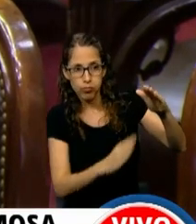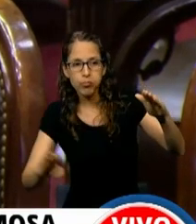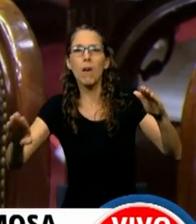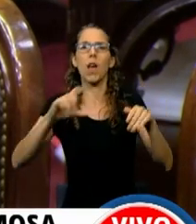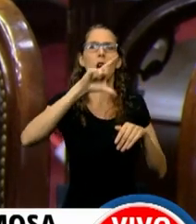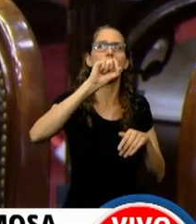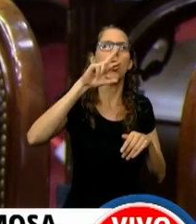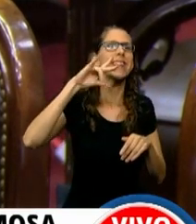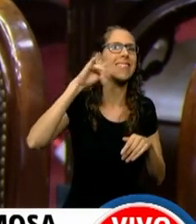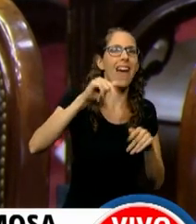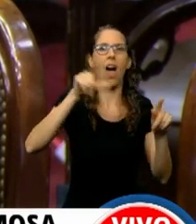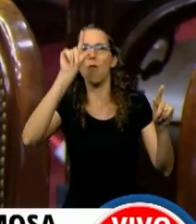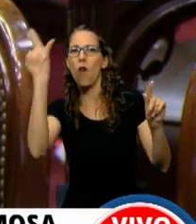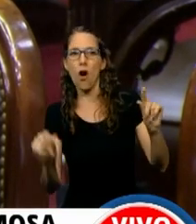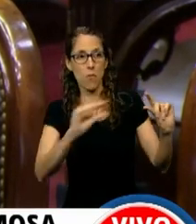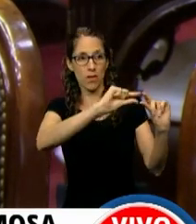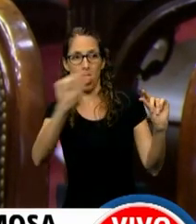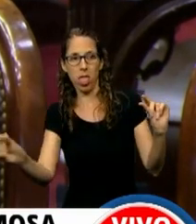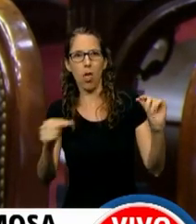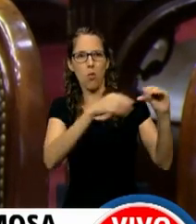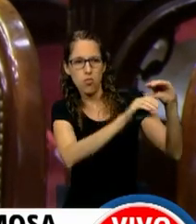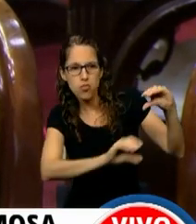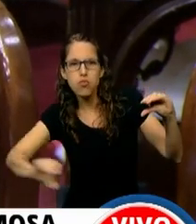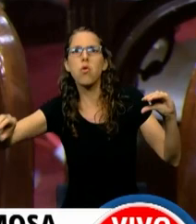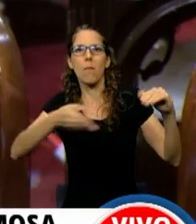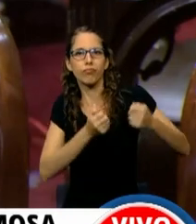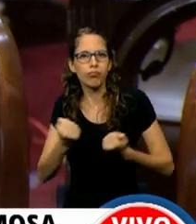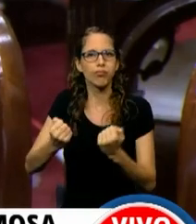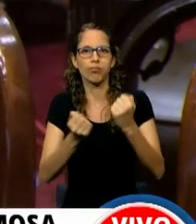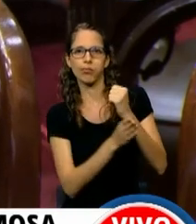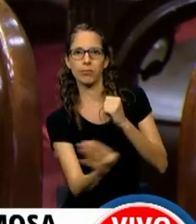Clorinda, también obras que tienen que ver con